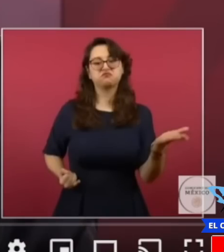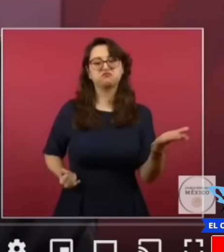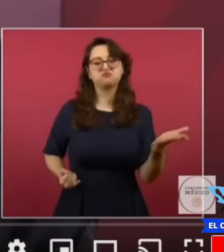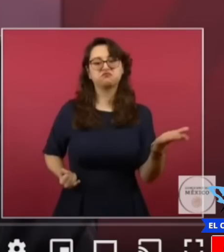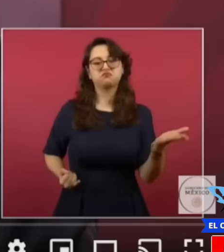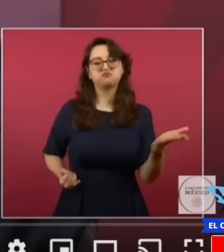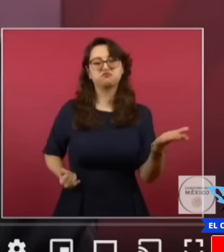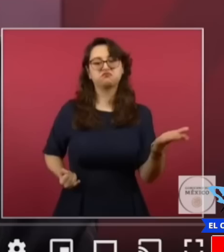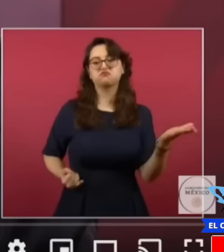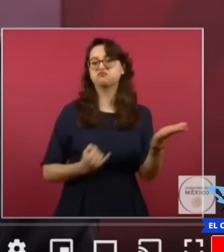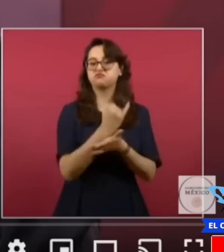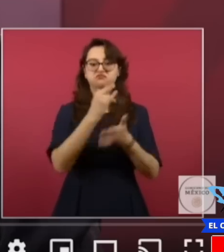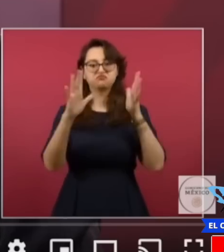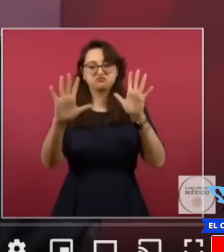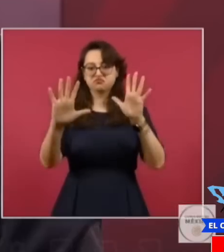dice el presidente